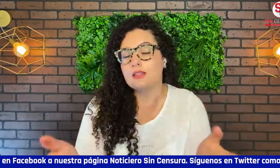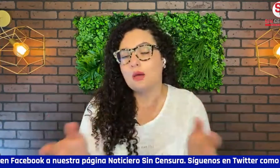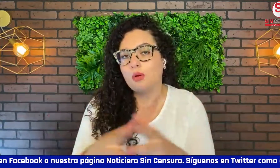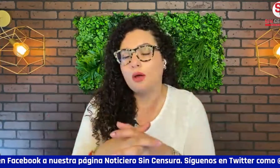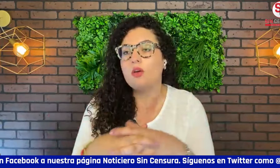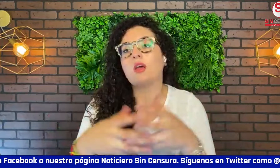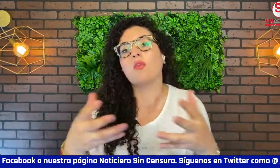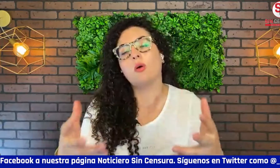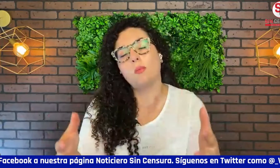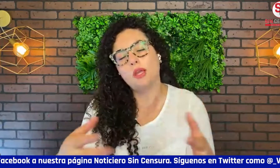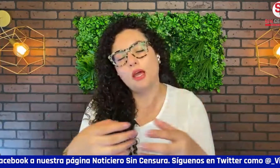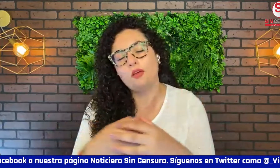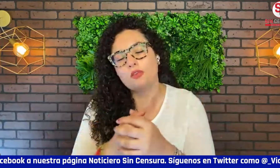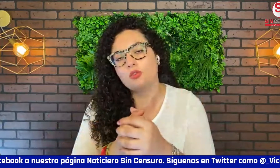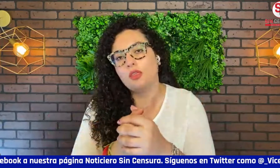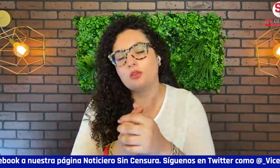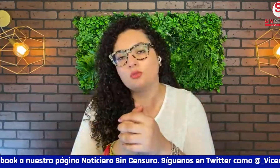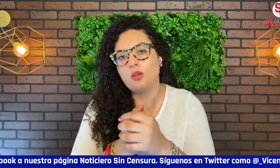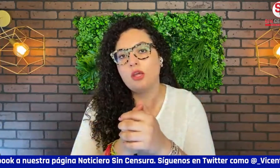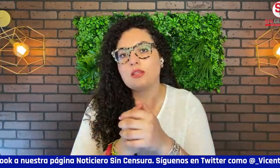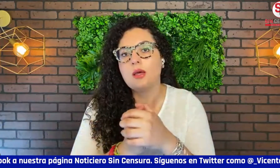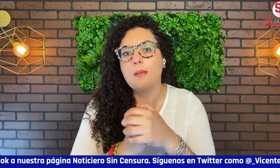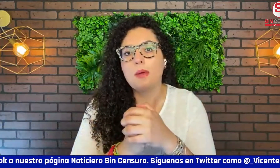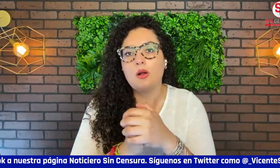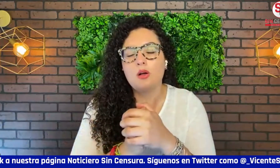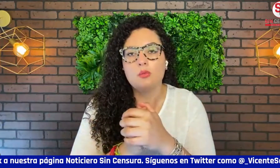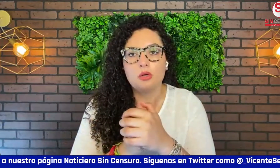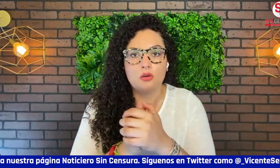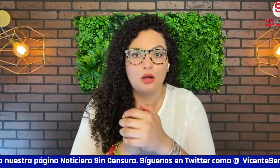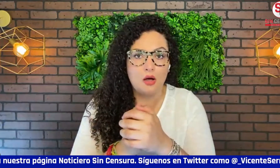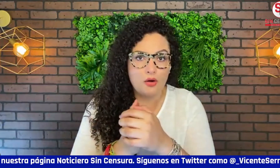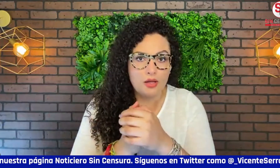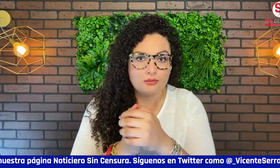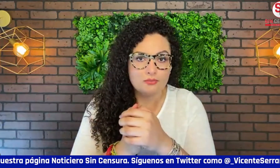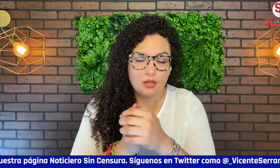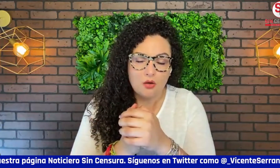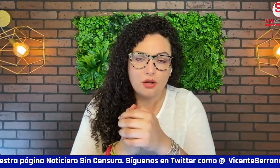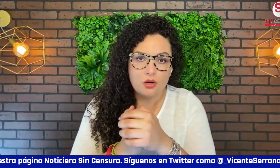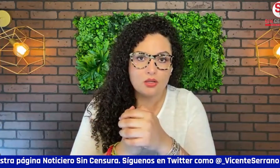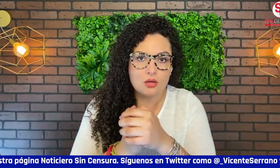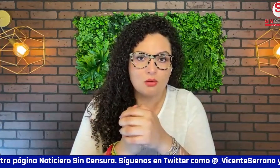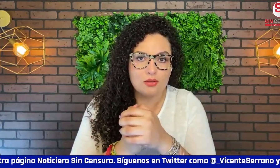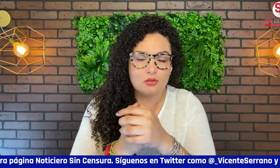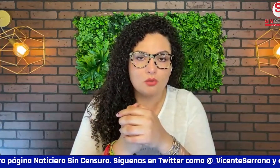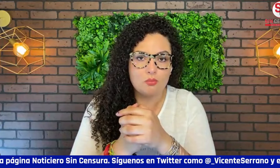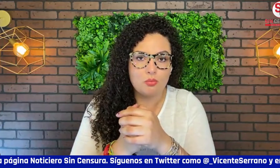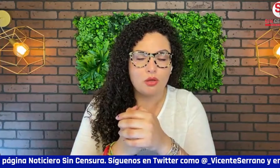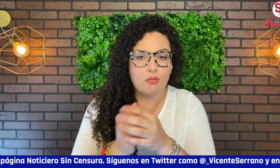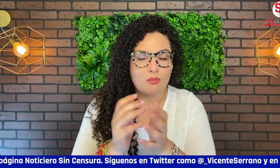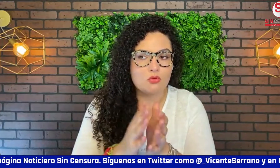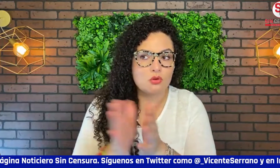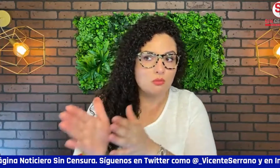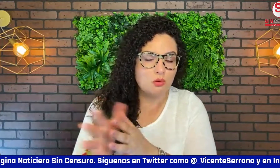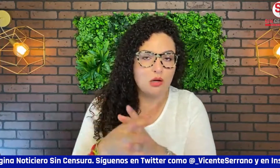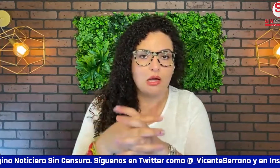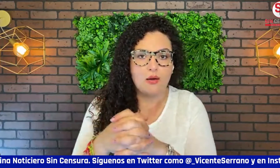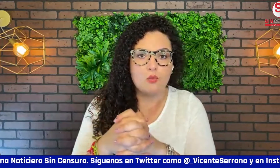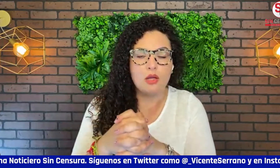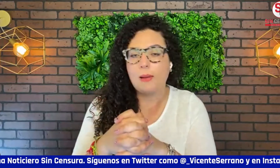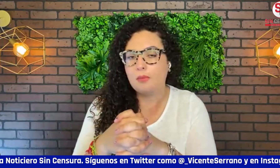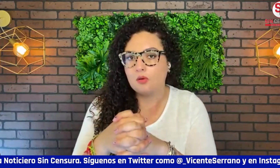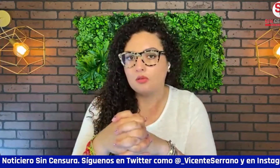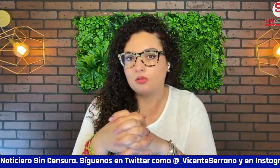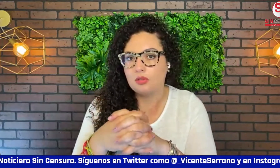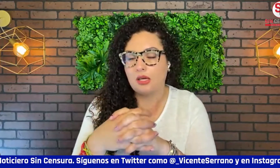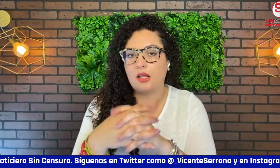y que se aprobaron, y que fue complicado consolidar sus mayorías, pero bueno, ahora creo que es el momento, porque vamos rumbo a